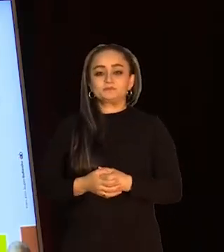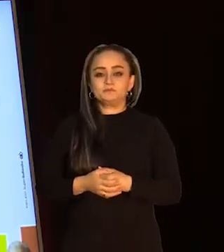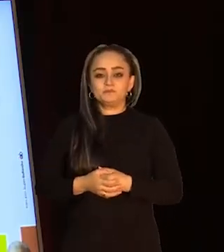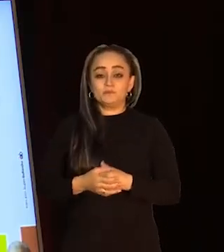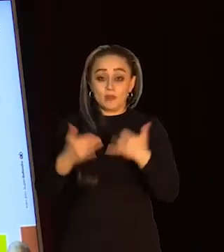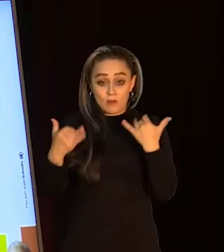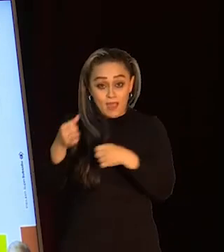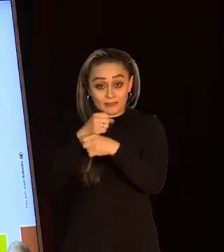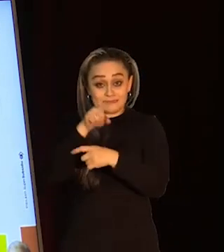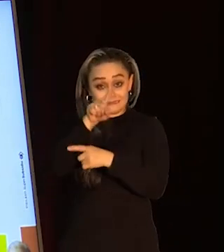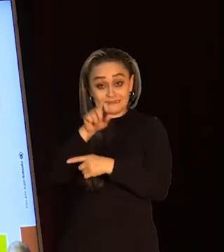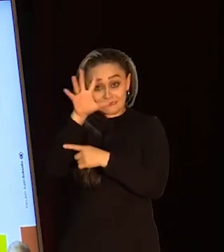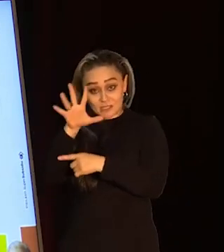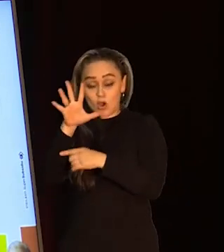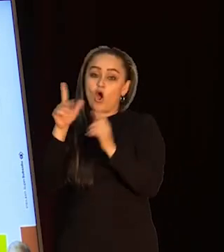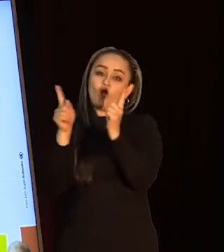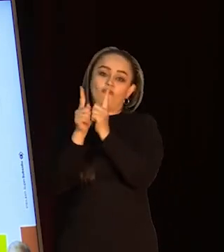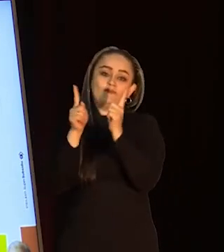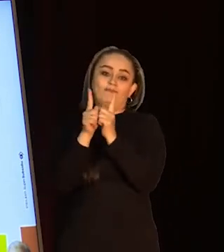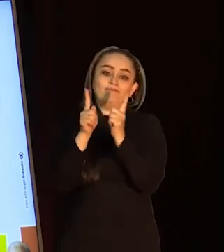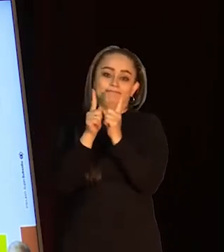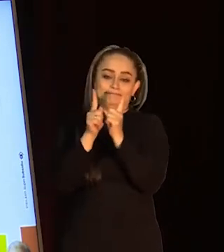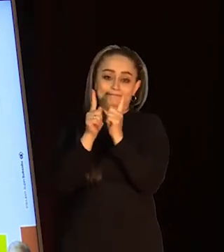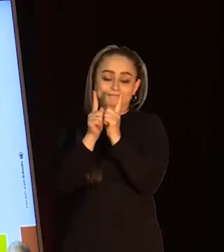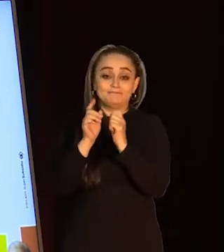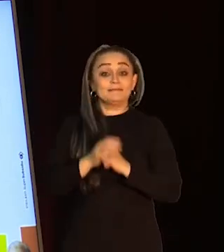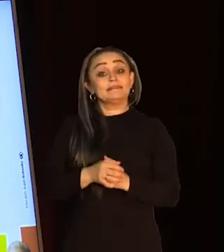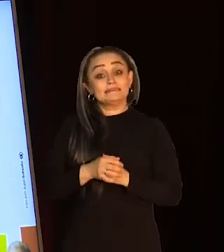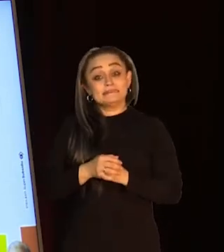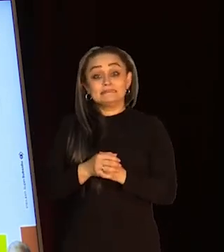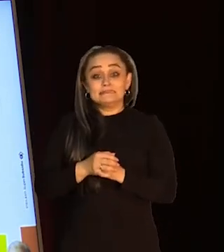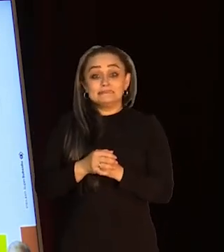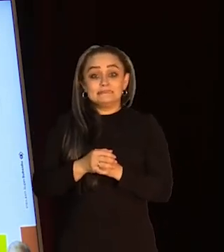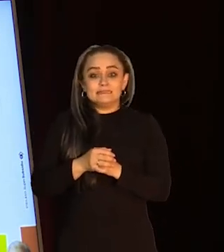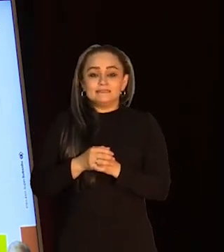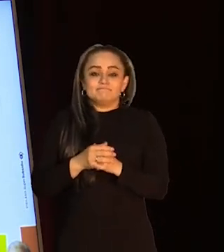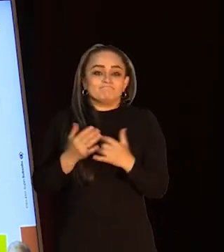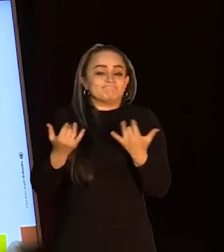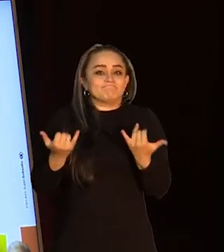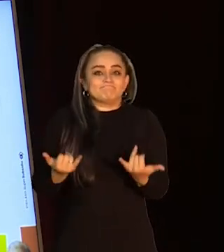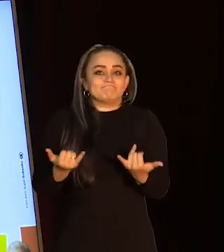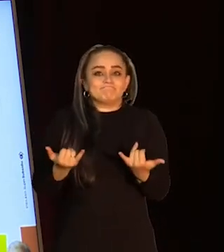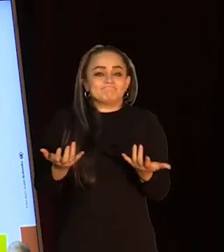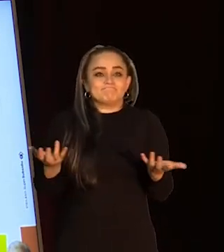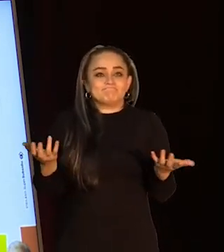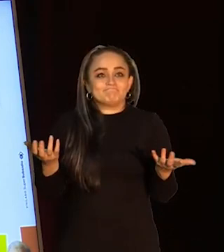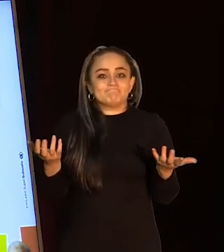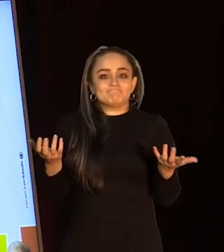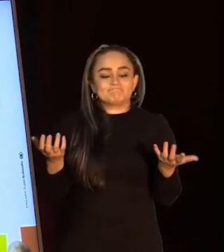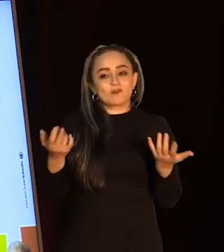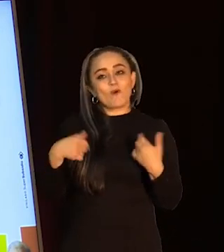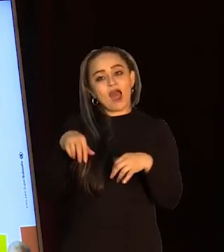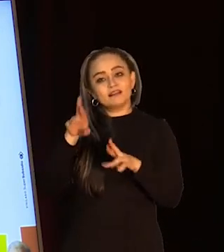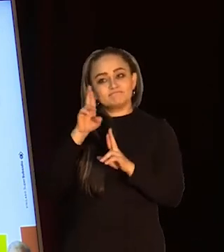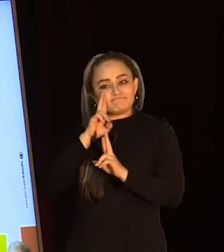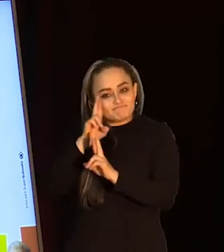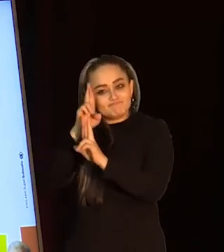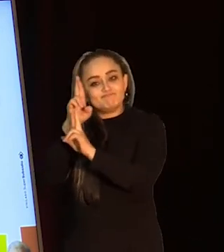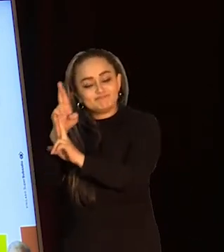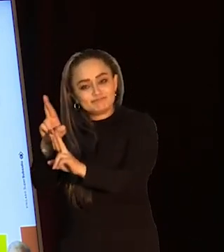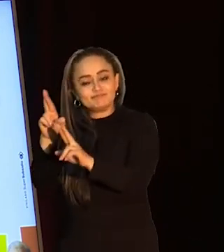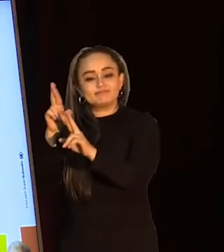Estos 65 años de Confinalco son el momento también de reconocer